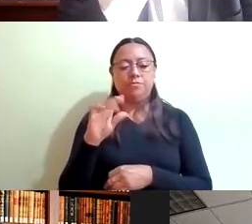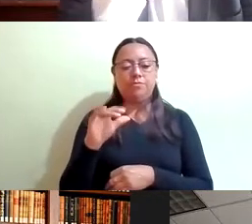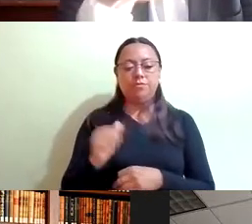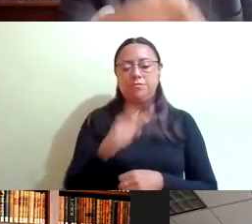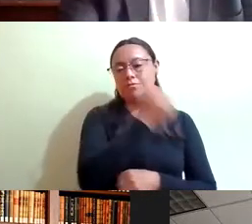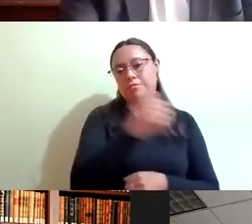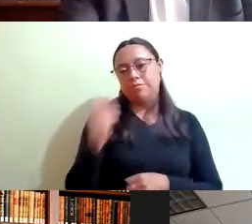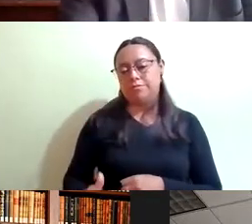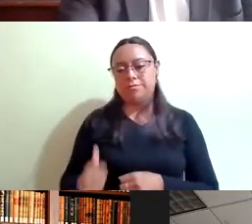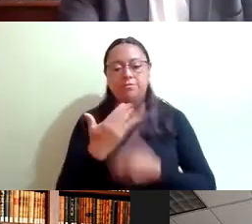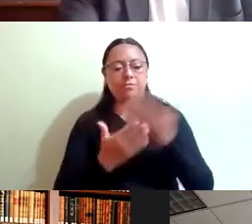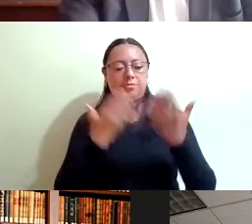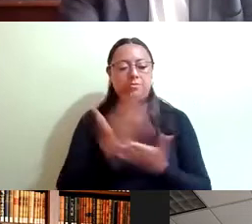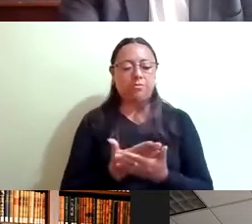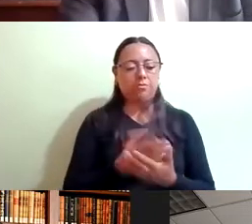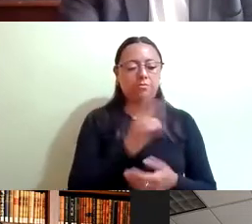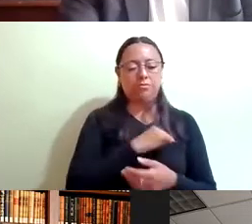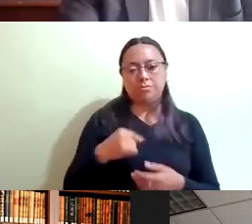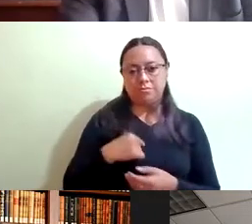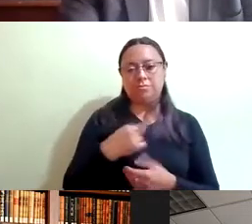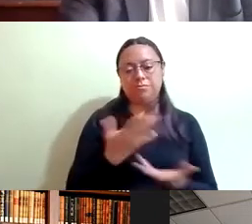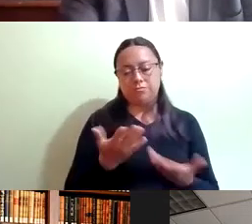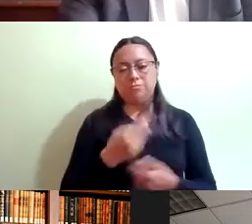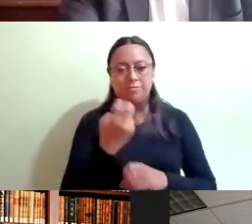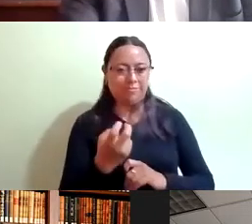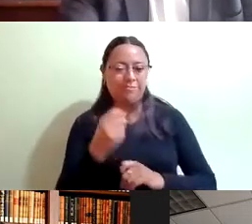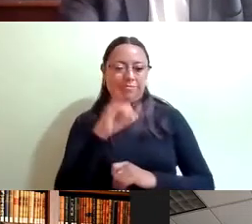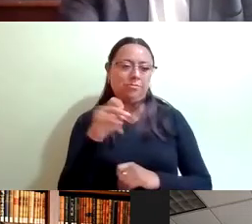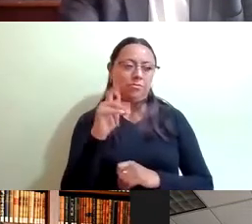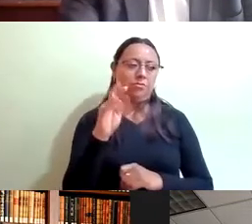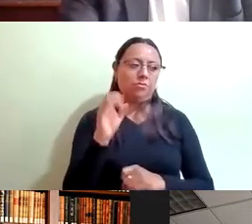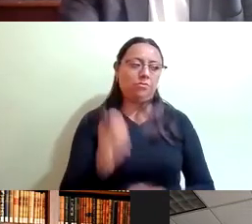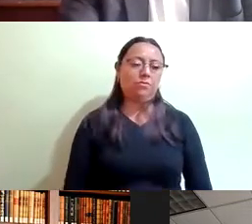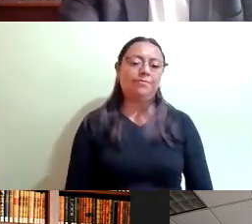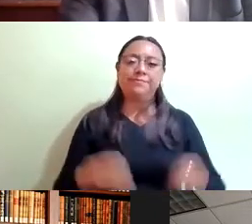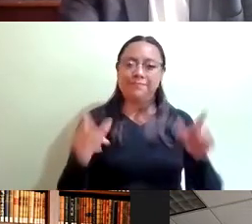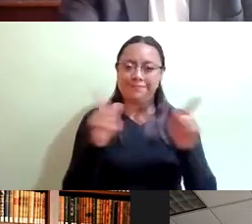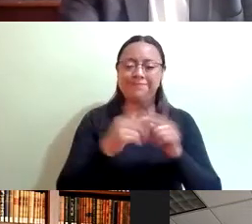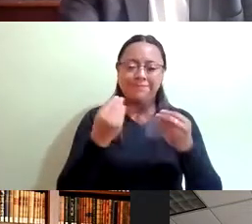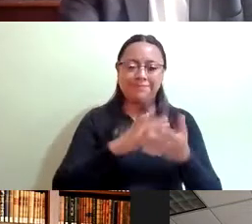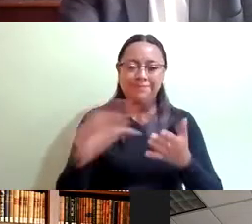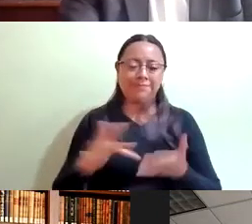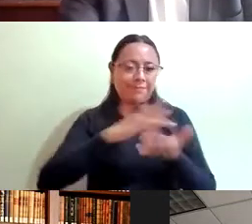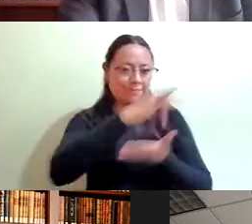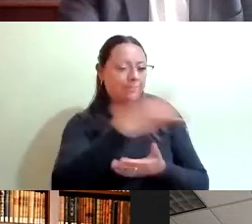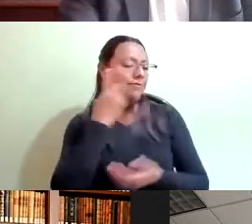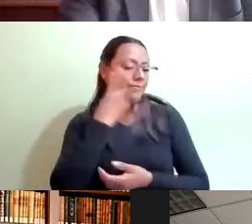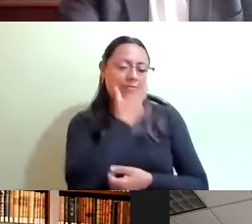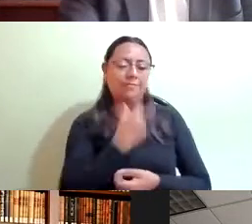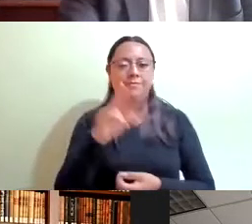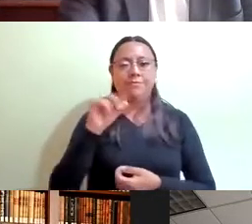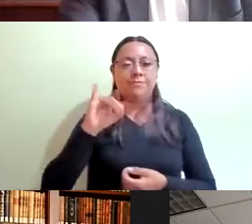planteando a esta Junta de Coordinación Política. Es cuanto, muchas gracias. Gracias, diputado Ricardo. Sí, diputada